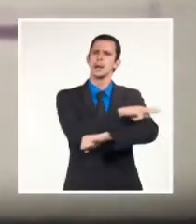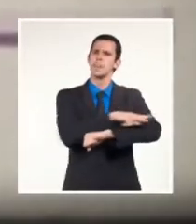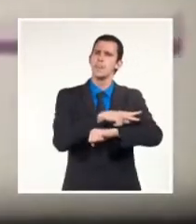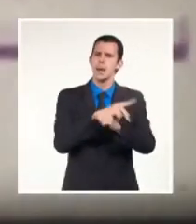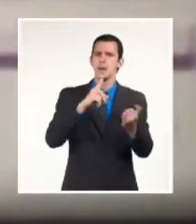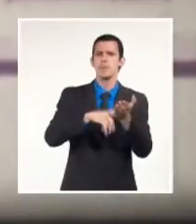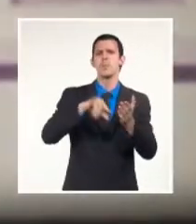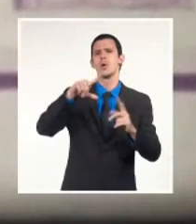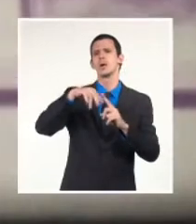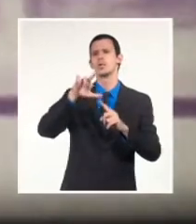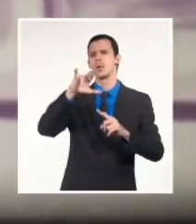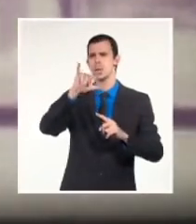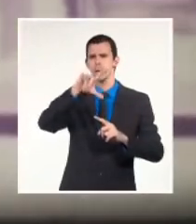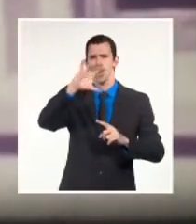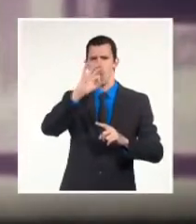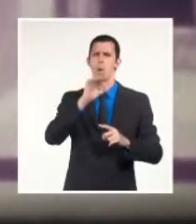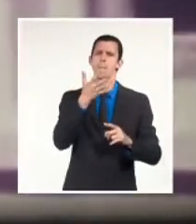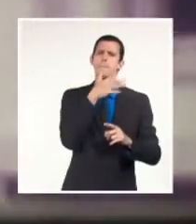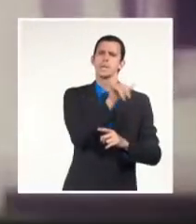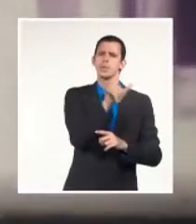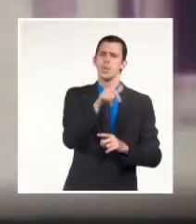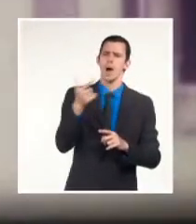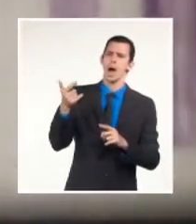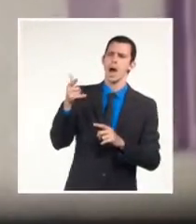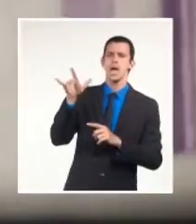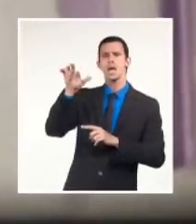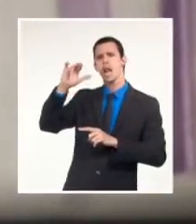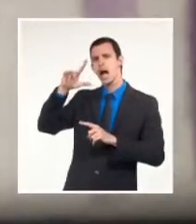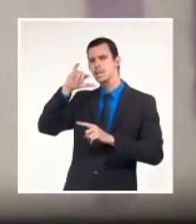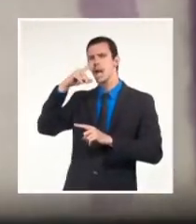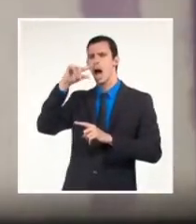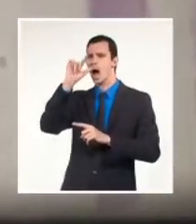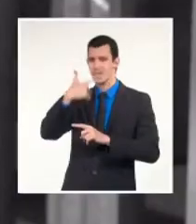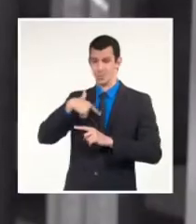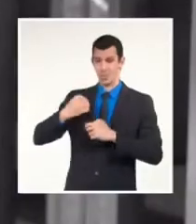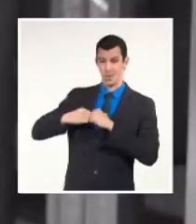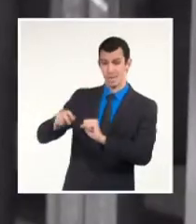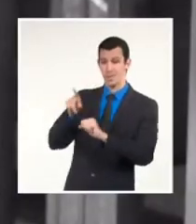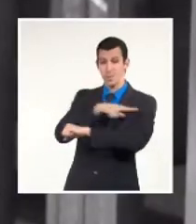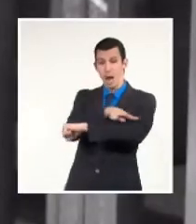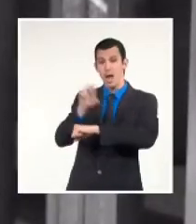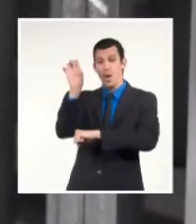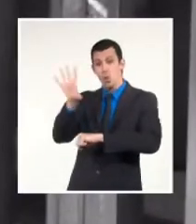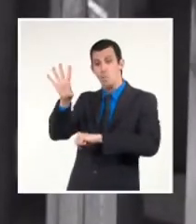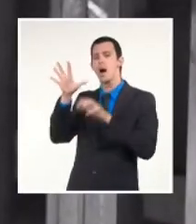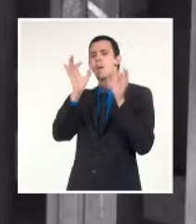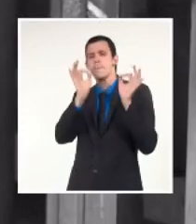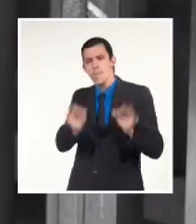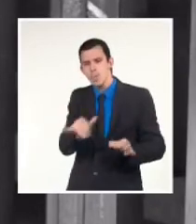los 6 años que estuve ahí, fui monaguillo de la iglesia católica.